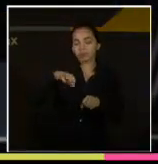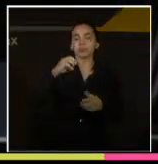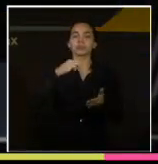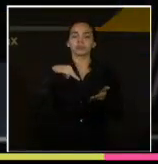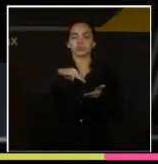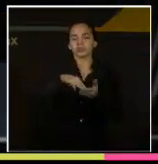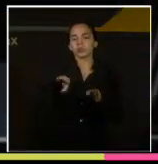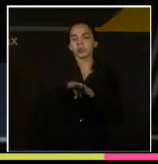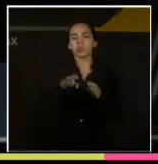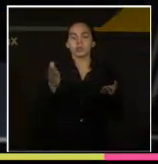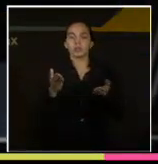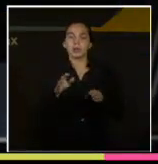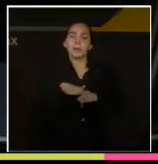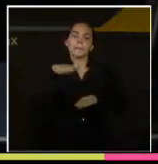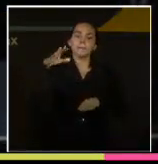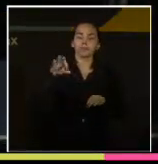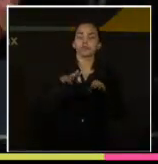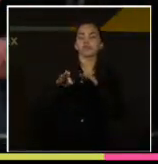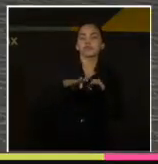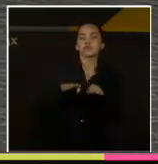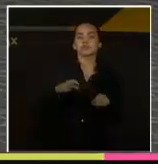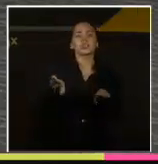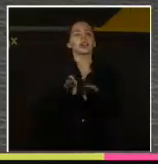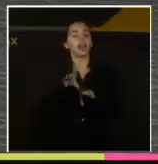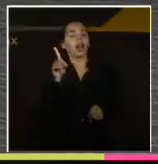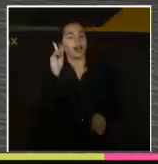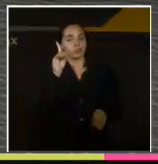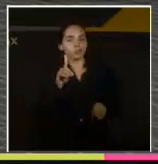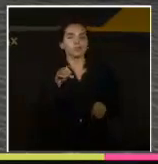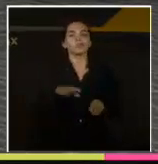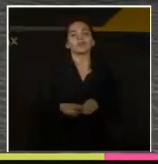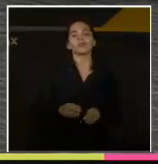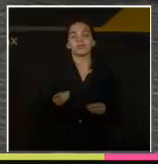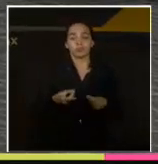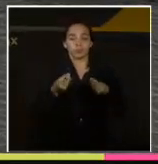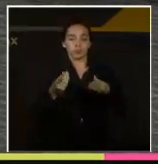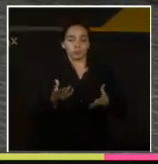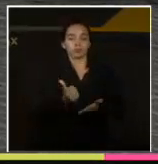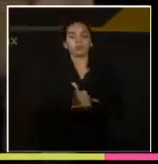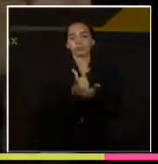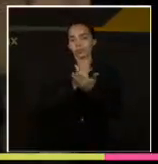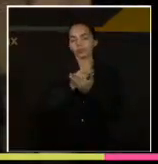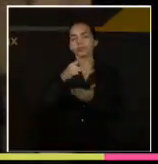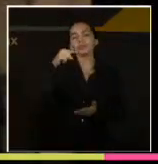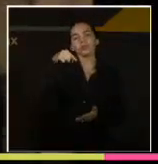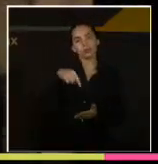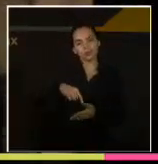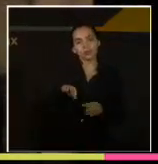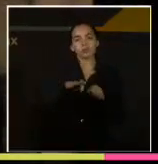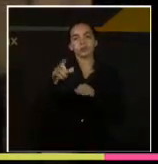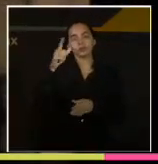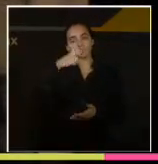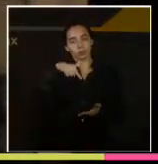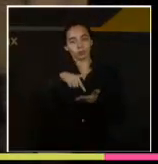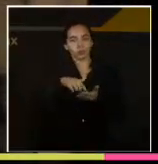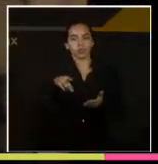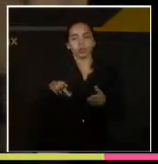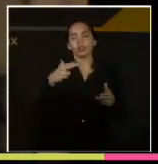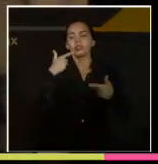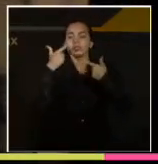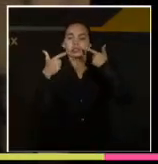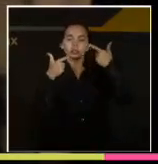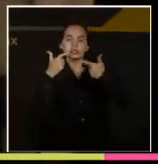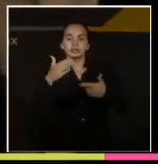en el interior del estado? Sin duda, con el emprendedurismo, dándole apoyos a estas economías economías locales. Hablaba hace rato de la gente de